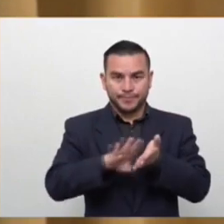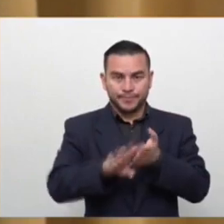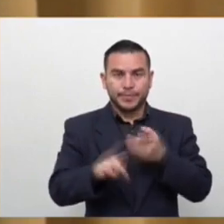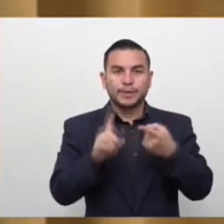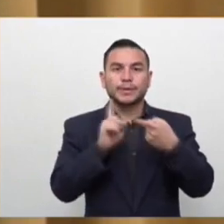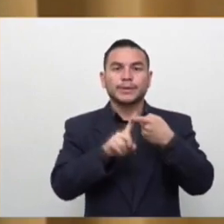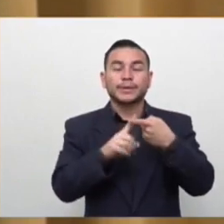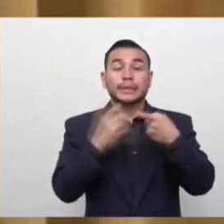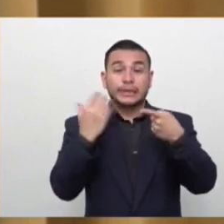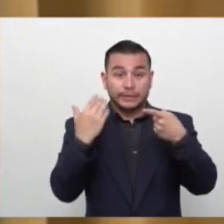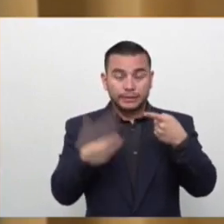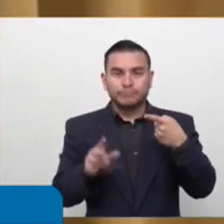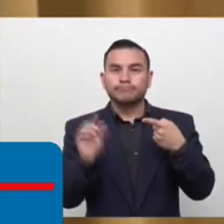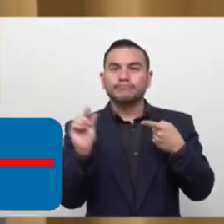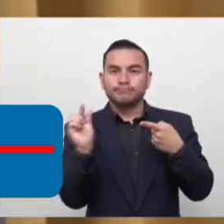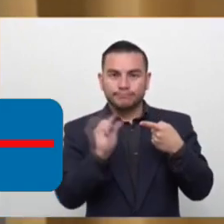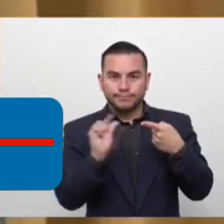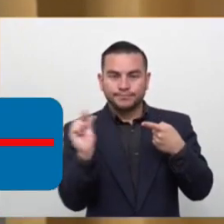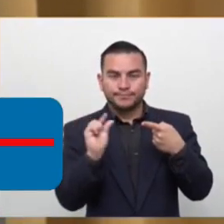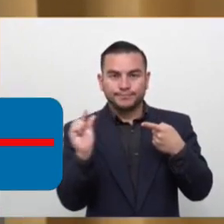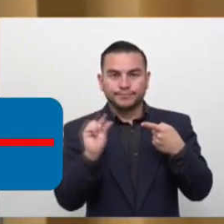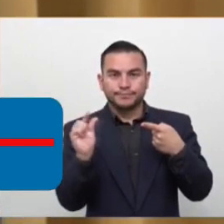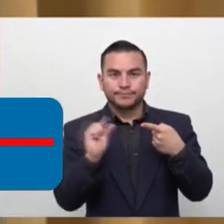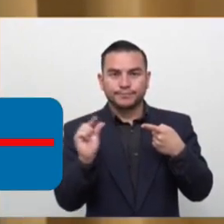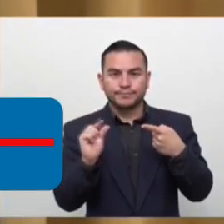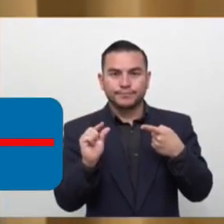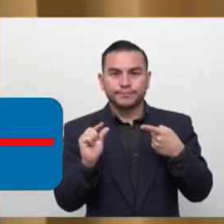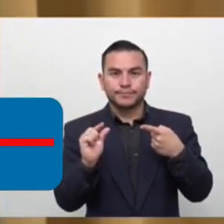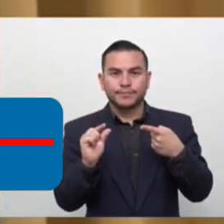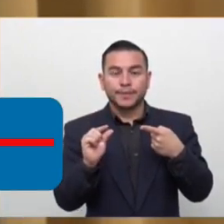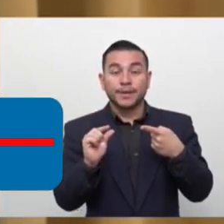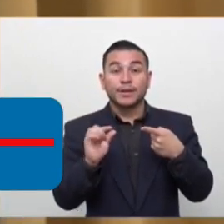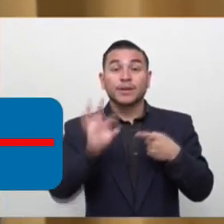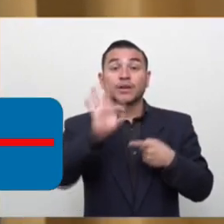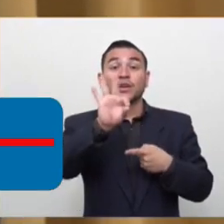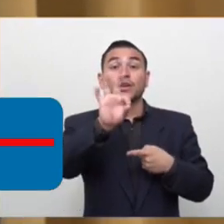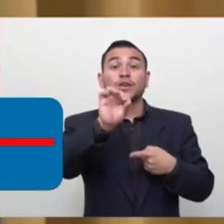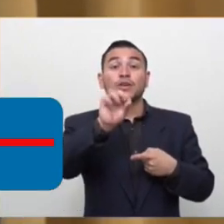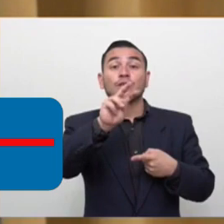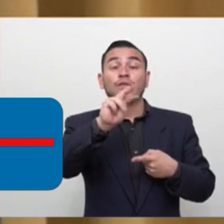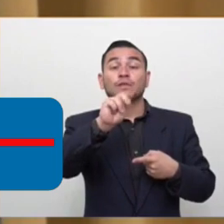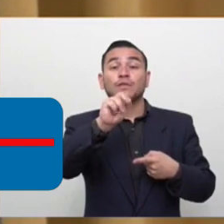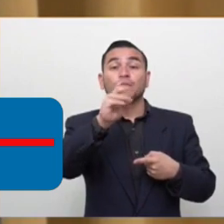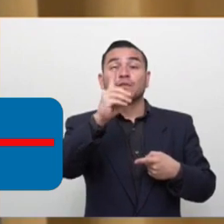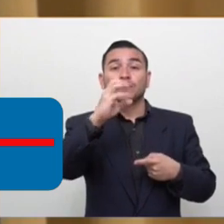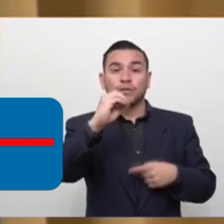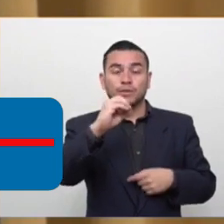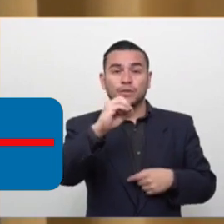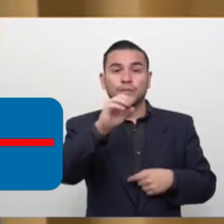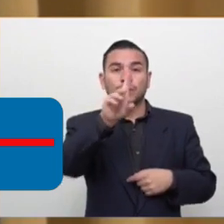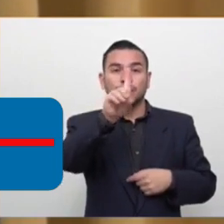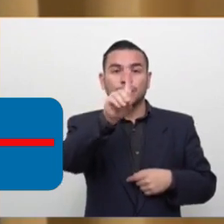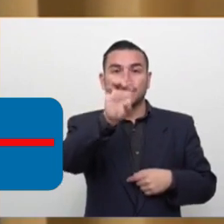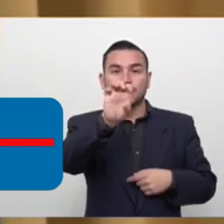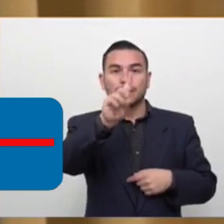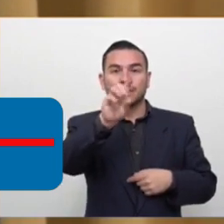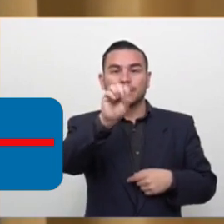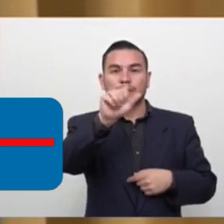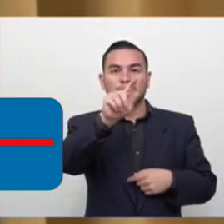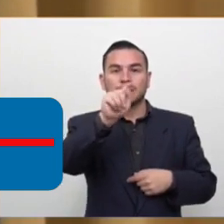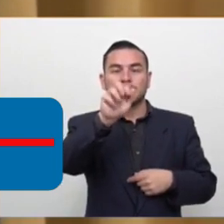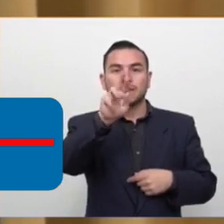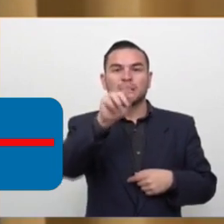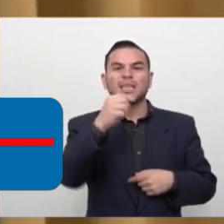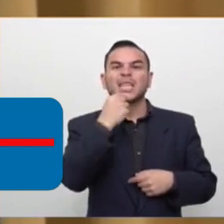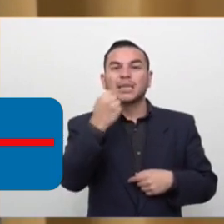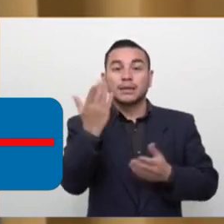que ya hemos solicitado el fondo de desastres del gobierno de japón son 50